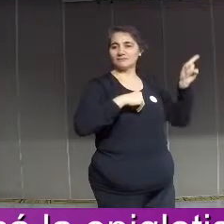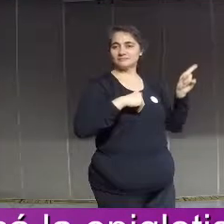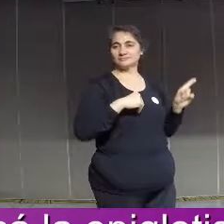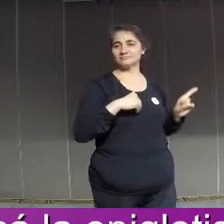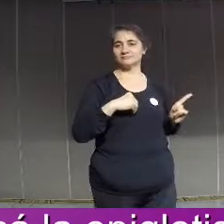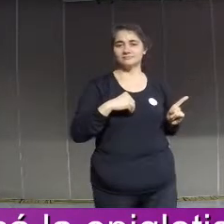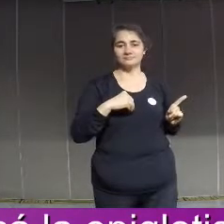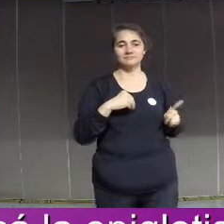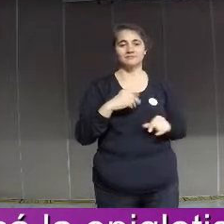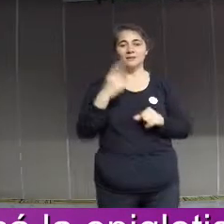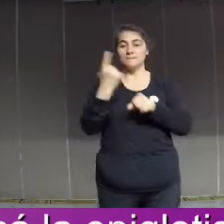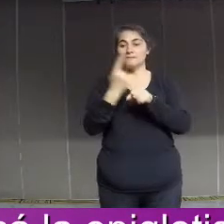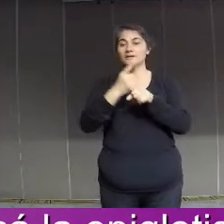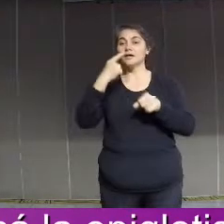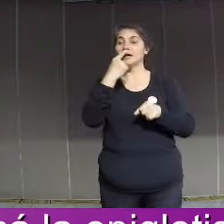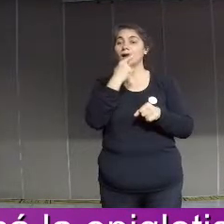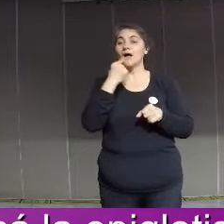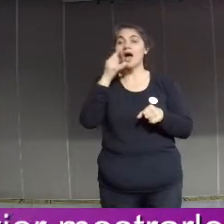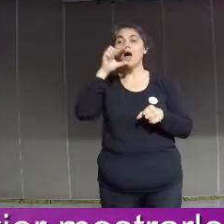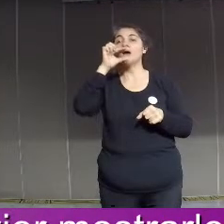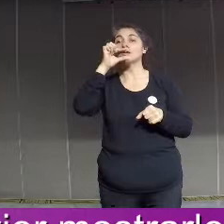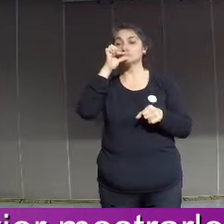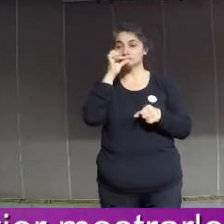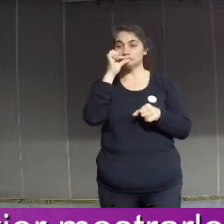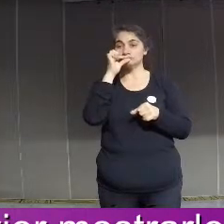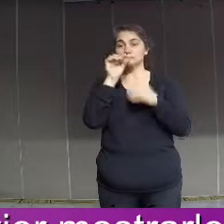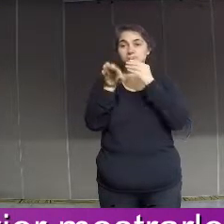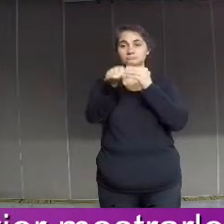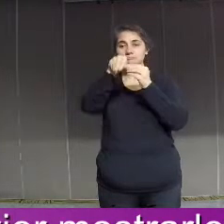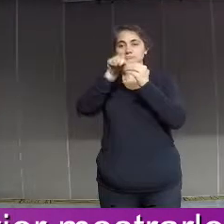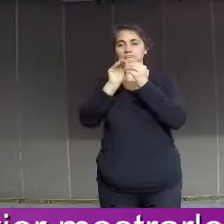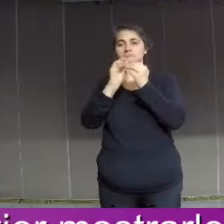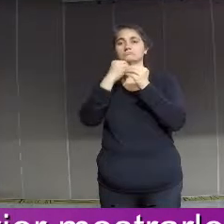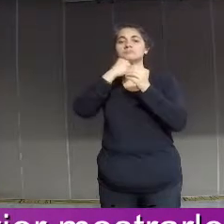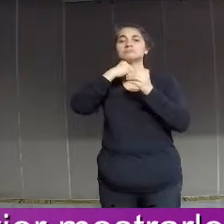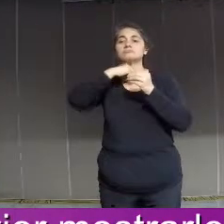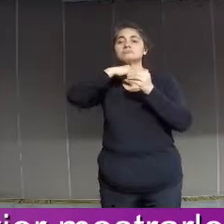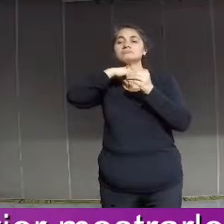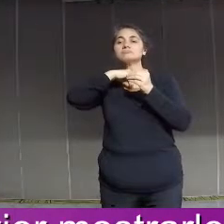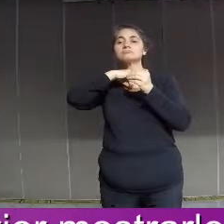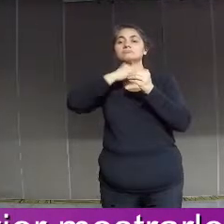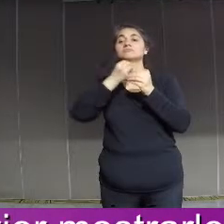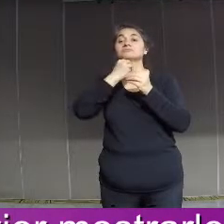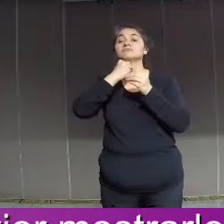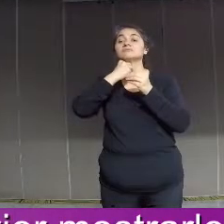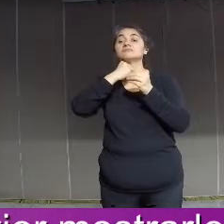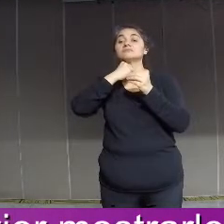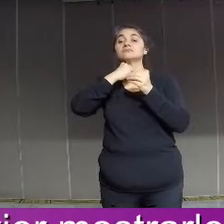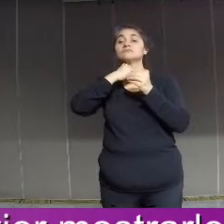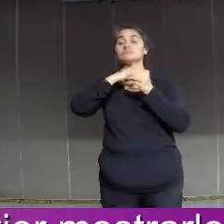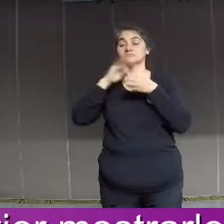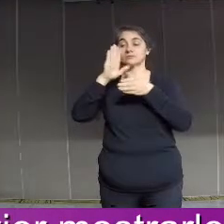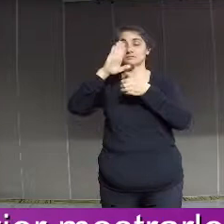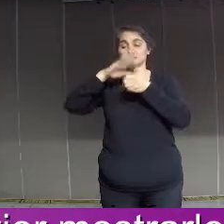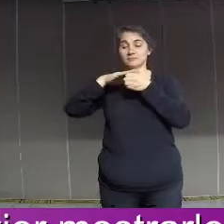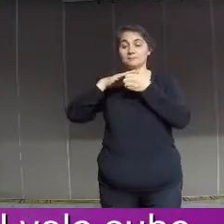labios. ¿Sí? Acá es sellado. Sube el velo, tapo la nariz, sube la lengua, tira